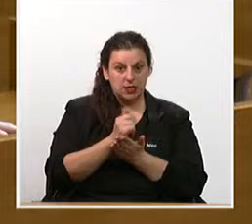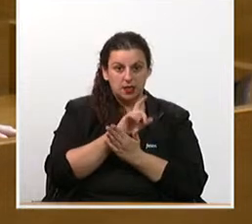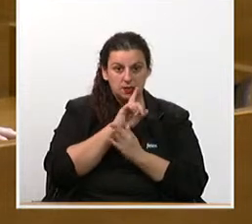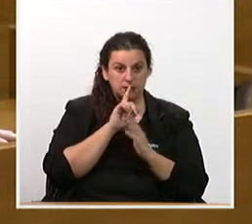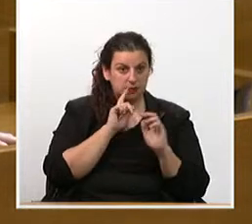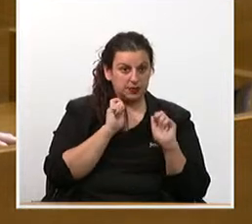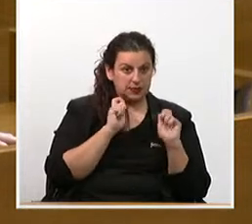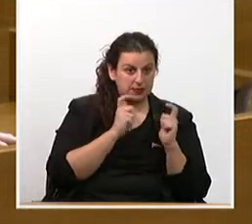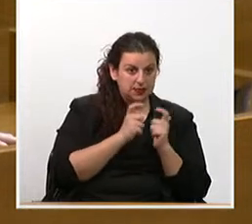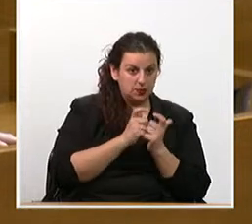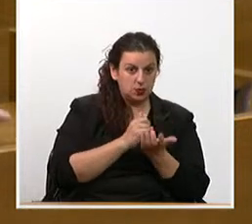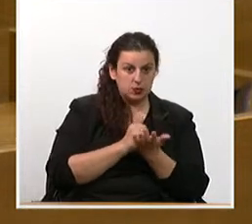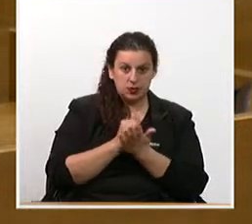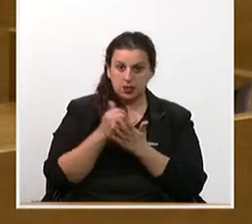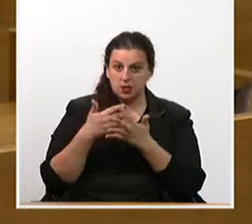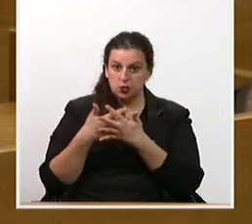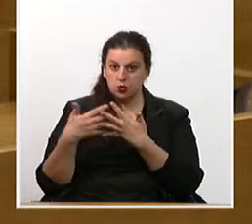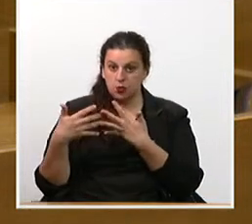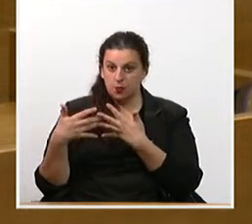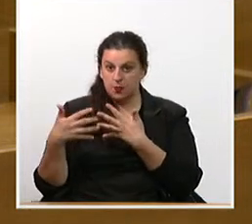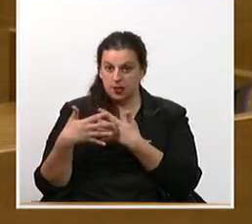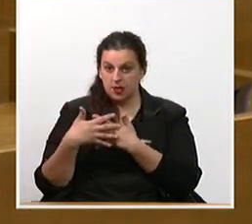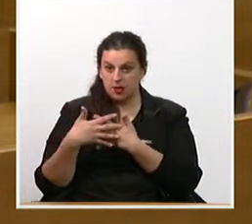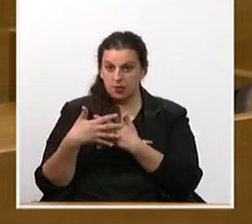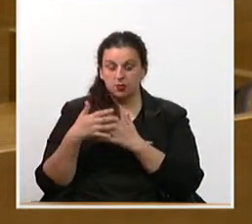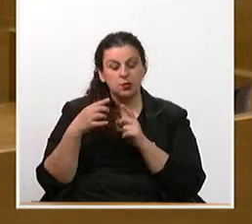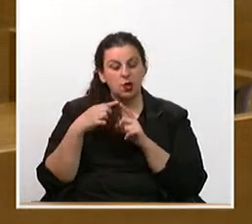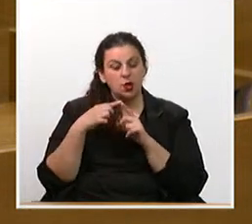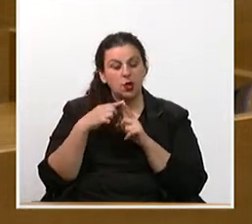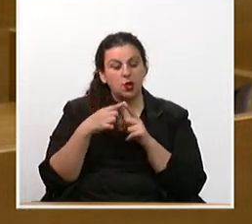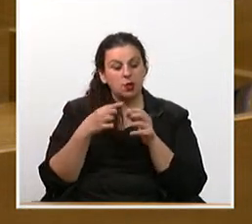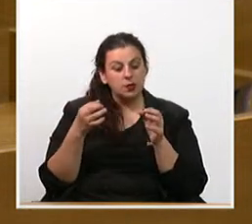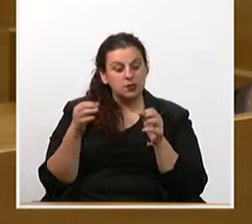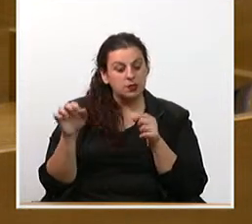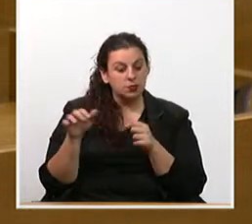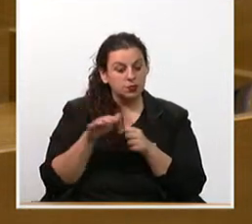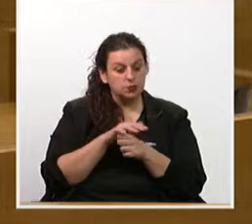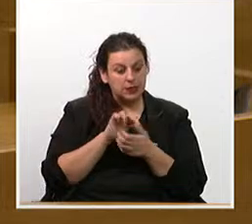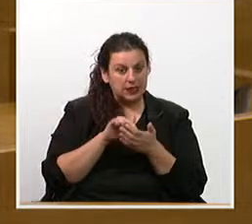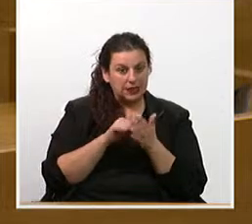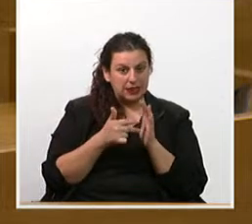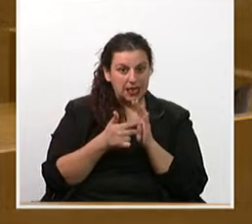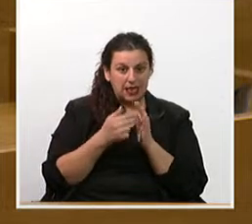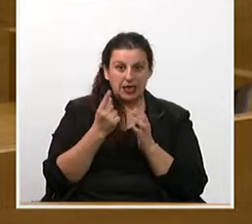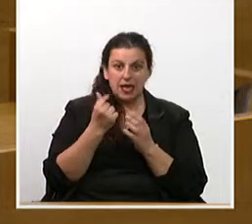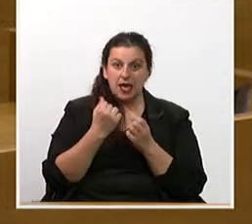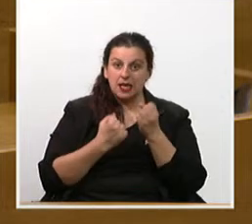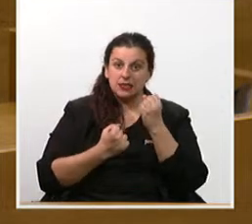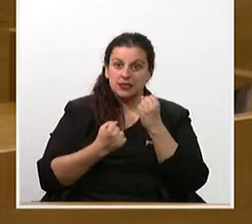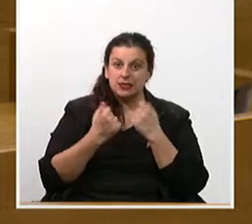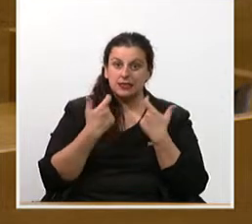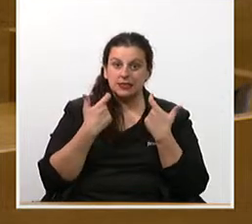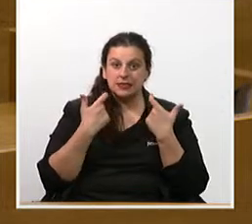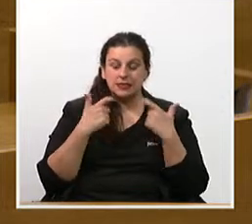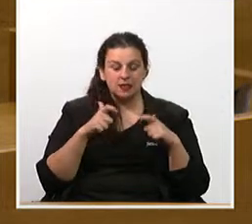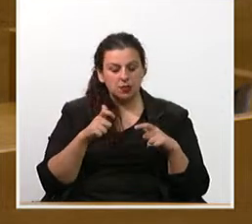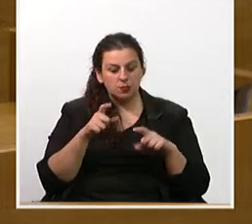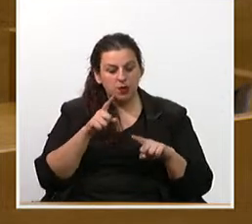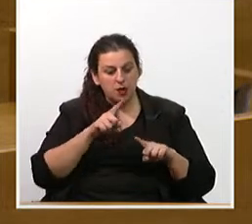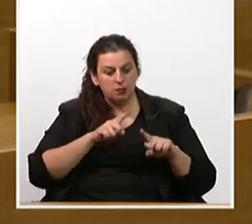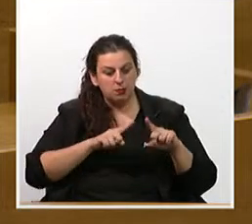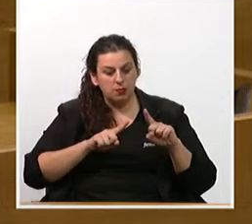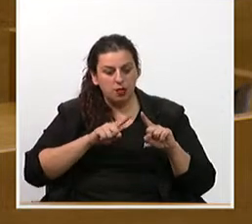agrarios combinados tiene como objetivo establecer una cobertura técnica y financiera del sector para hacer frente a los graves daños